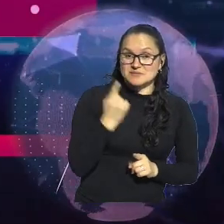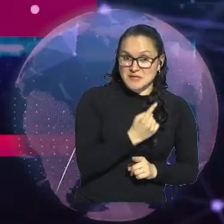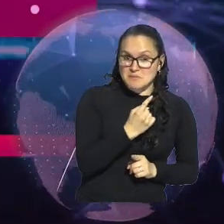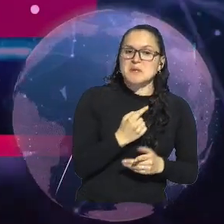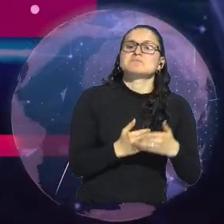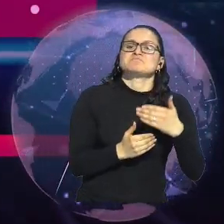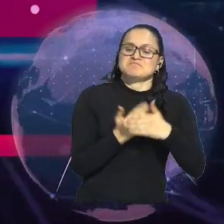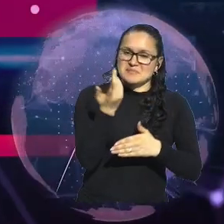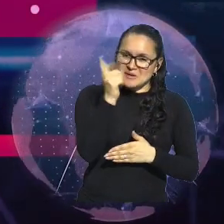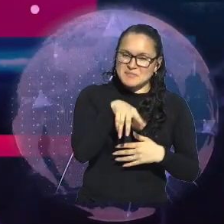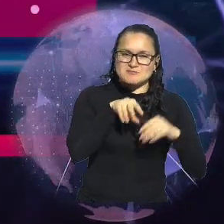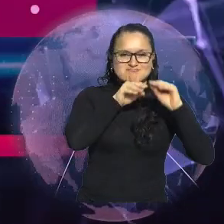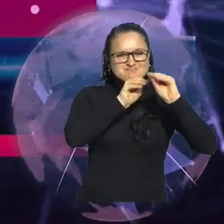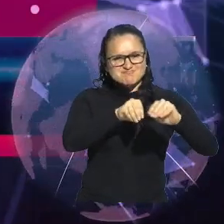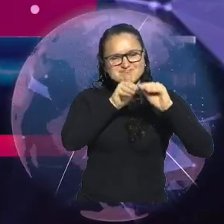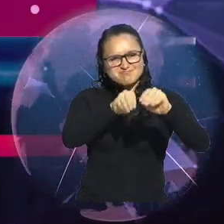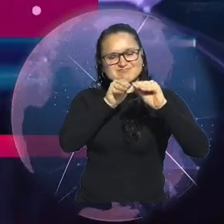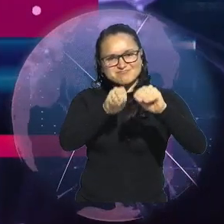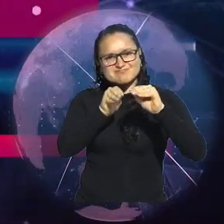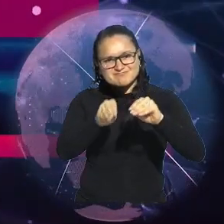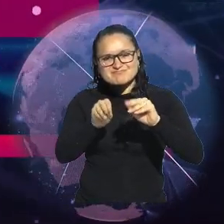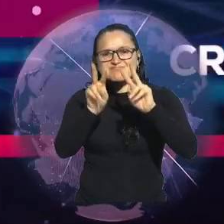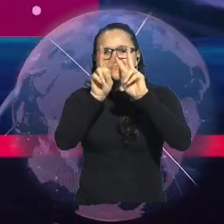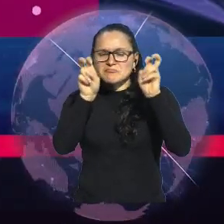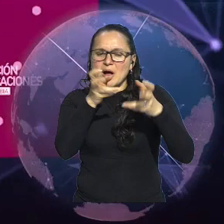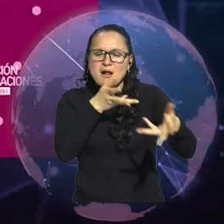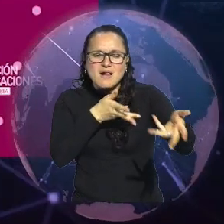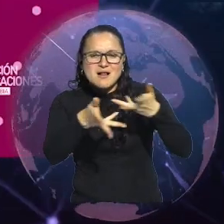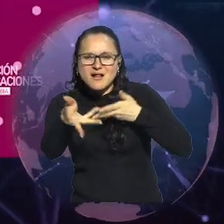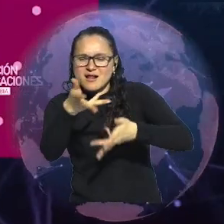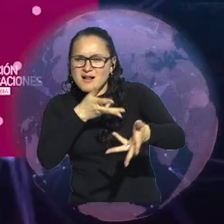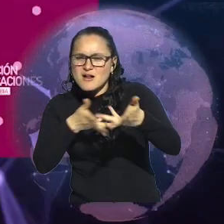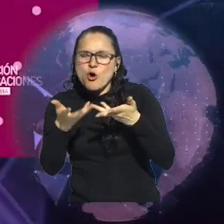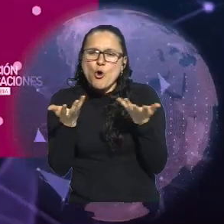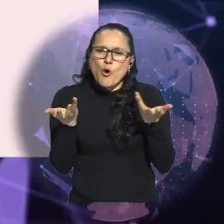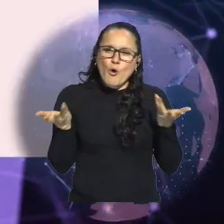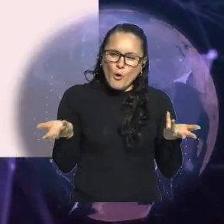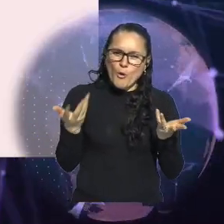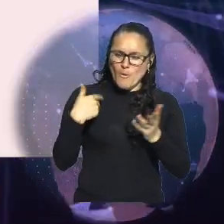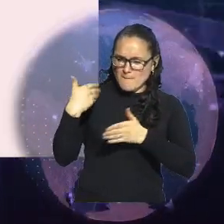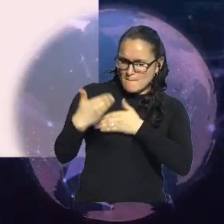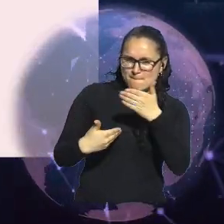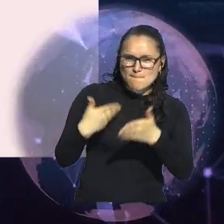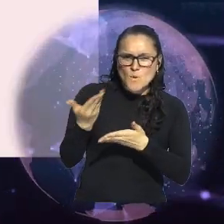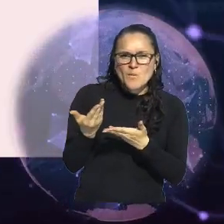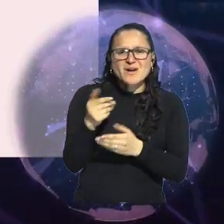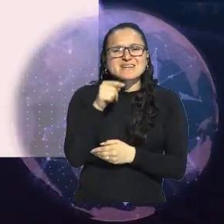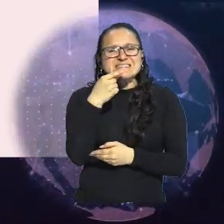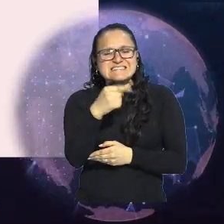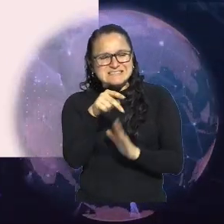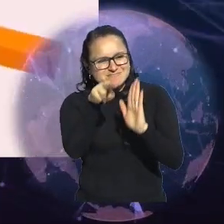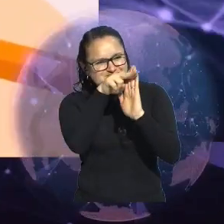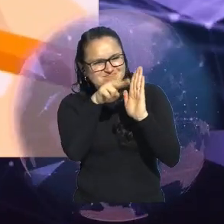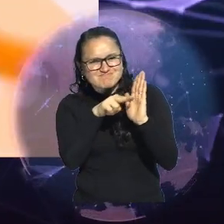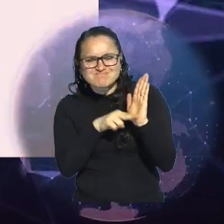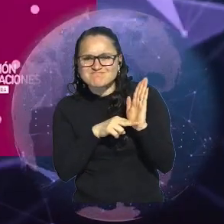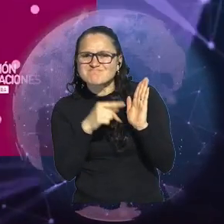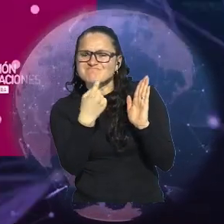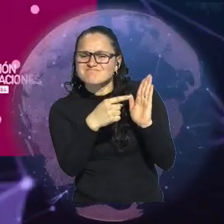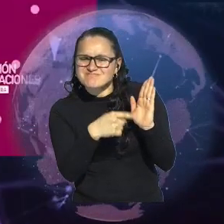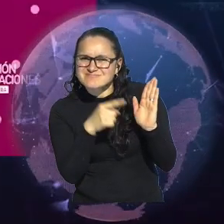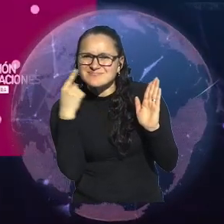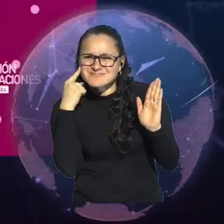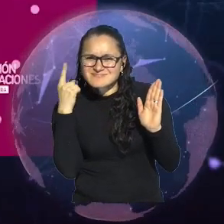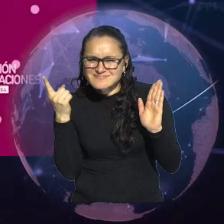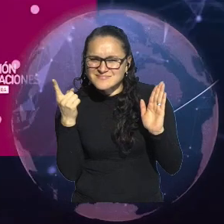capacitaciones preparatorias para socializar y explicar en qué consiste el sandbox regulatorio una herramienta que se usa